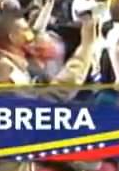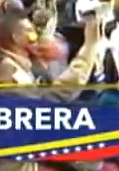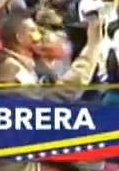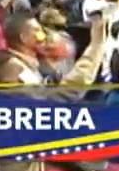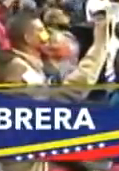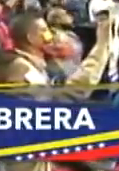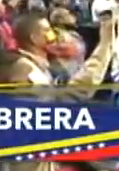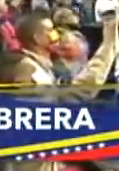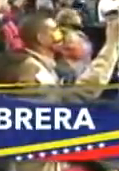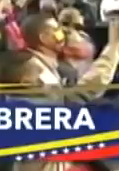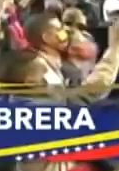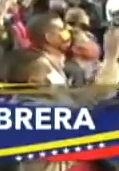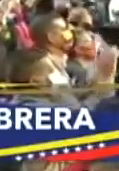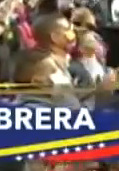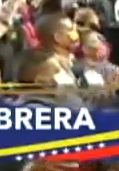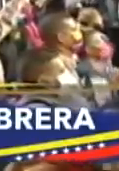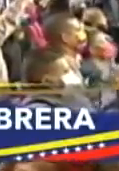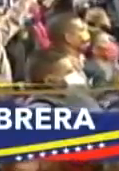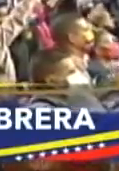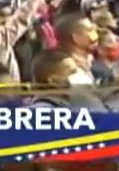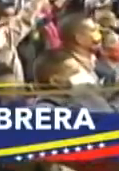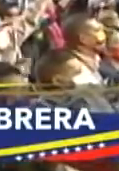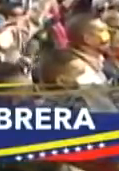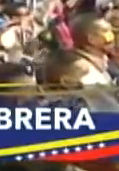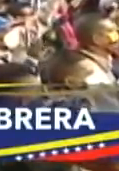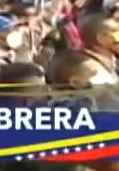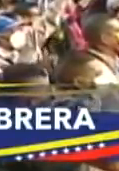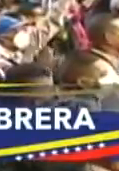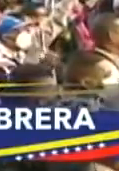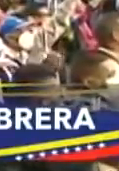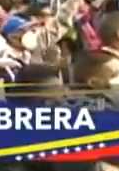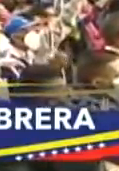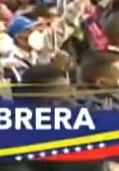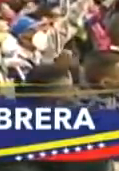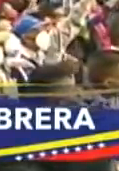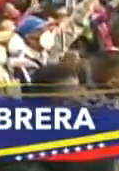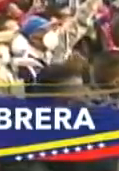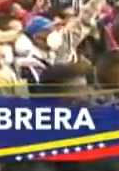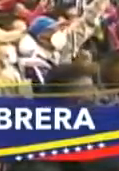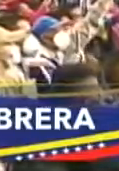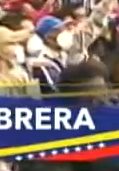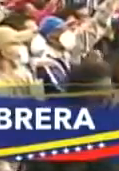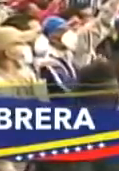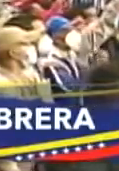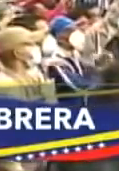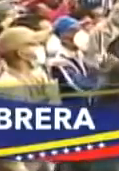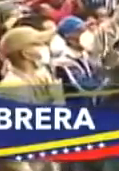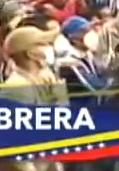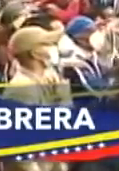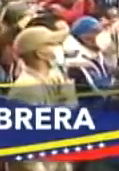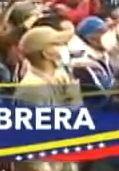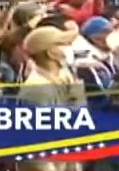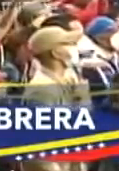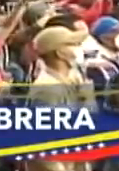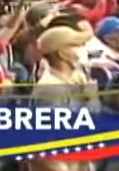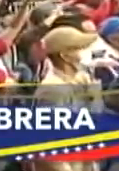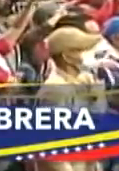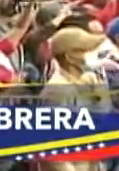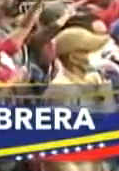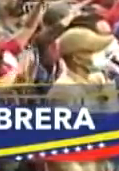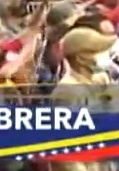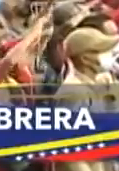rodríguez y el vicepresidente sectorial del área económica el aissami